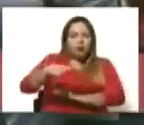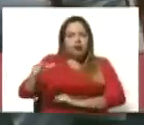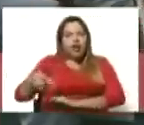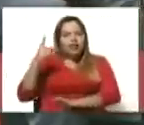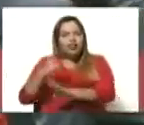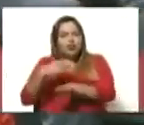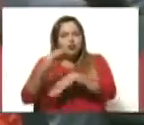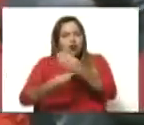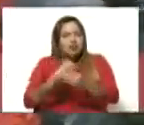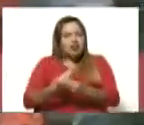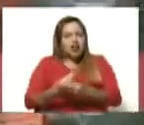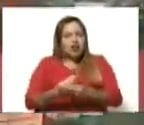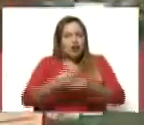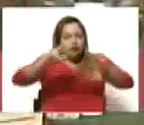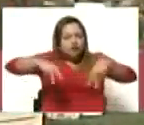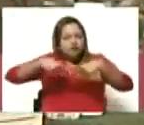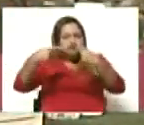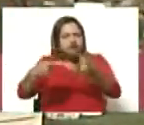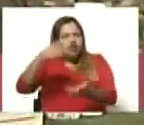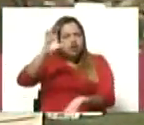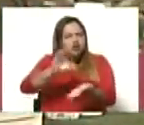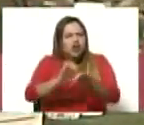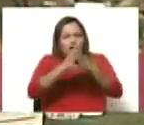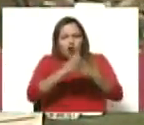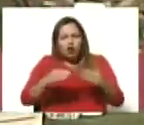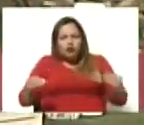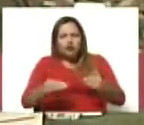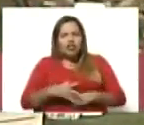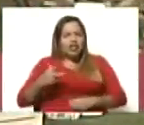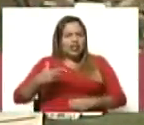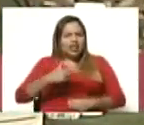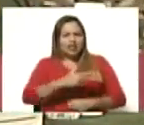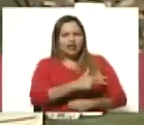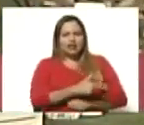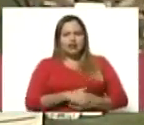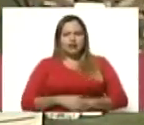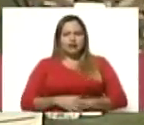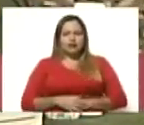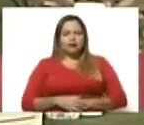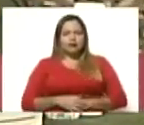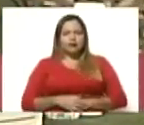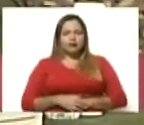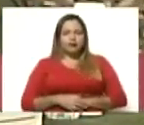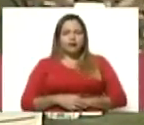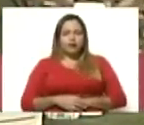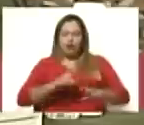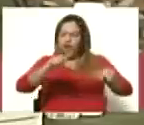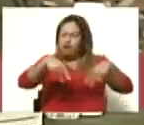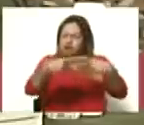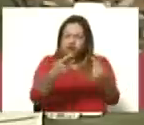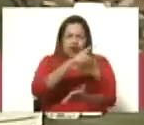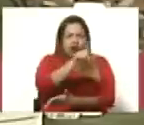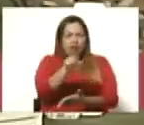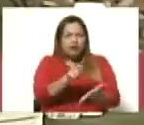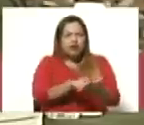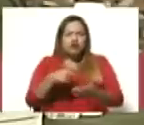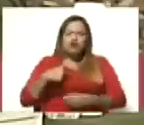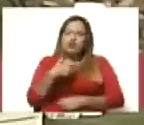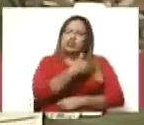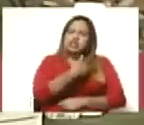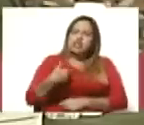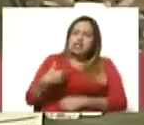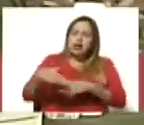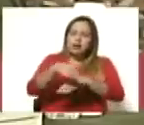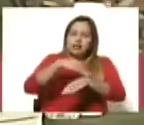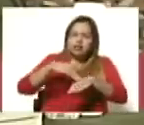una reestructuración urbana de toda la ciudad de Los Tejerías. Una reestructuración urbana. Yo quisiera que el